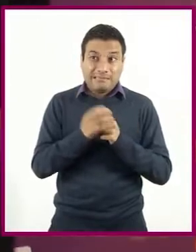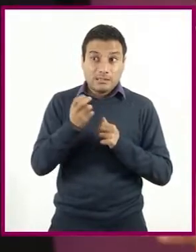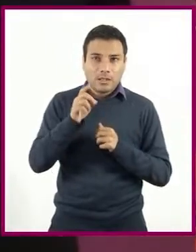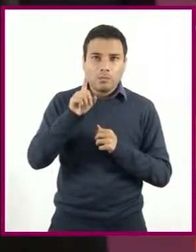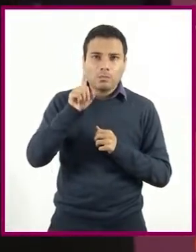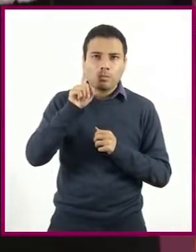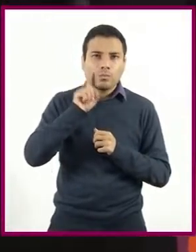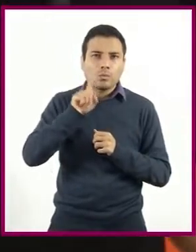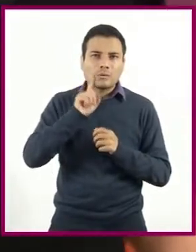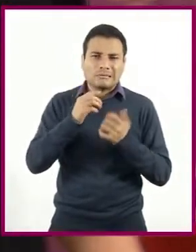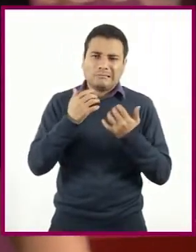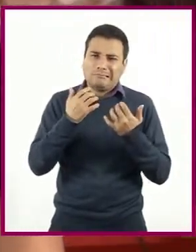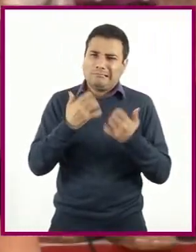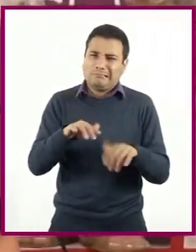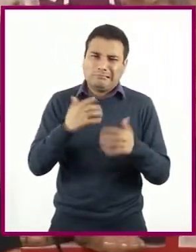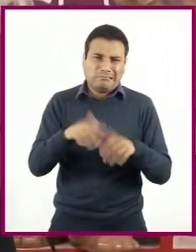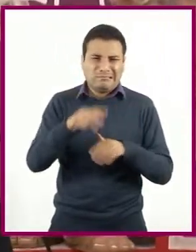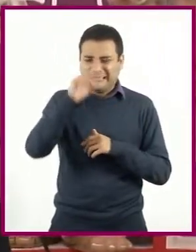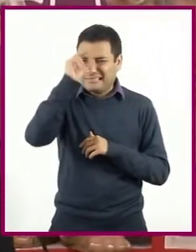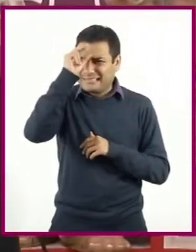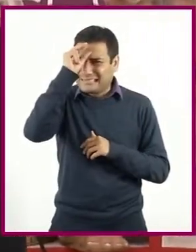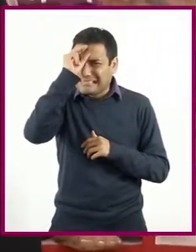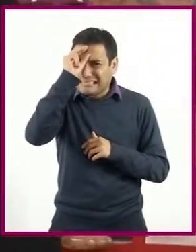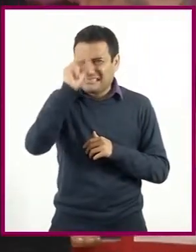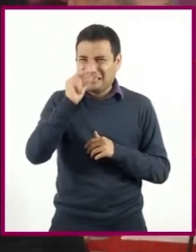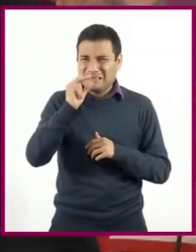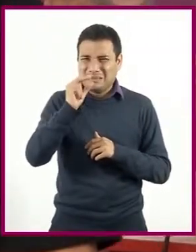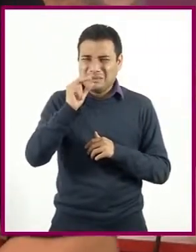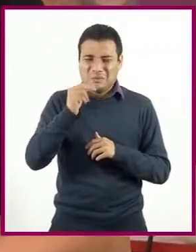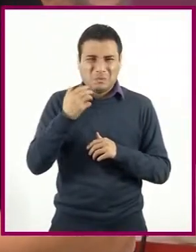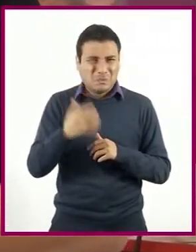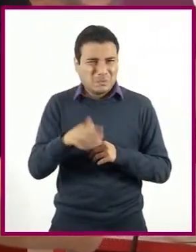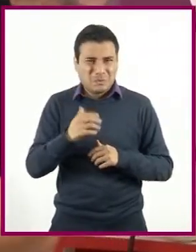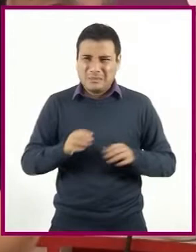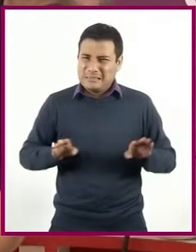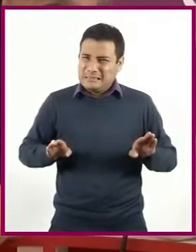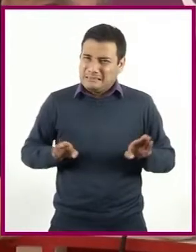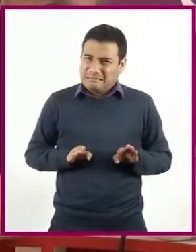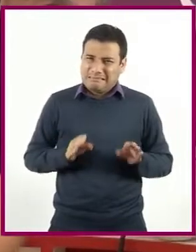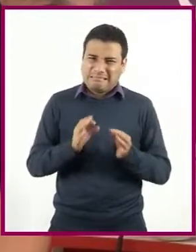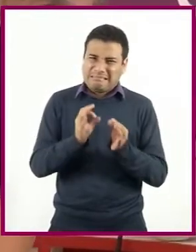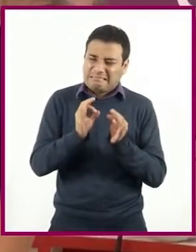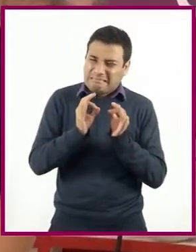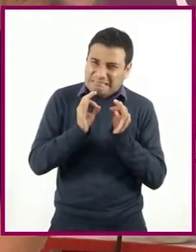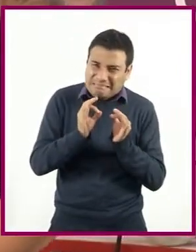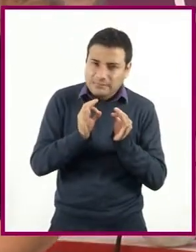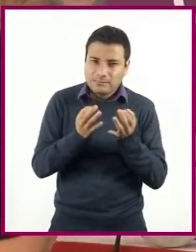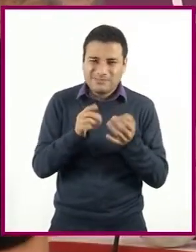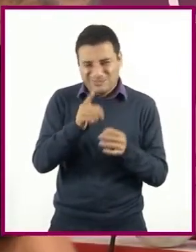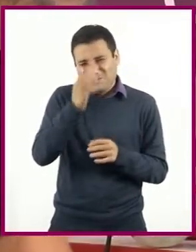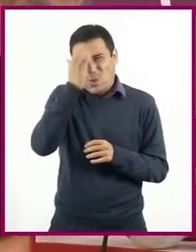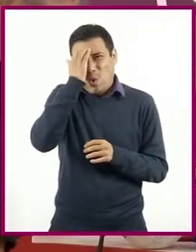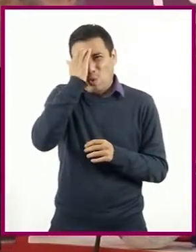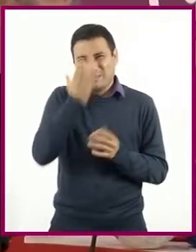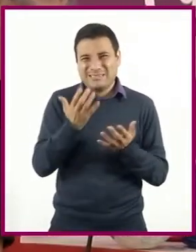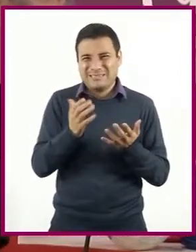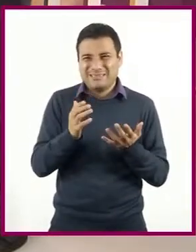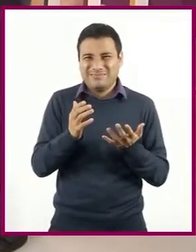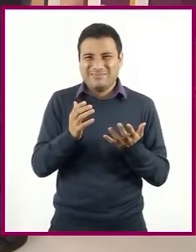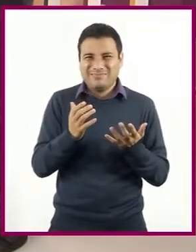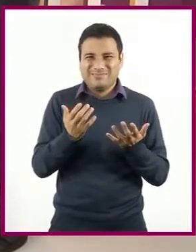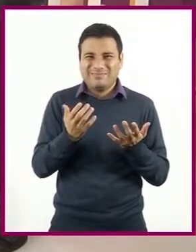que es una mujer tan cautivadora, tan enigmática, tan hipnótica, ya ve, no me para la